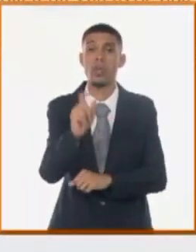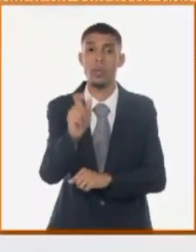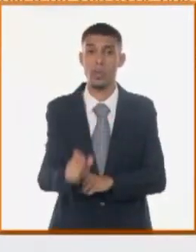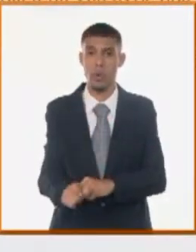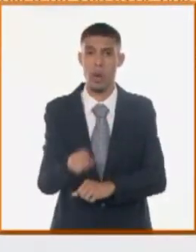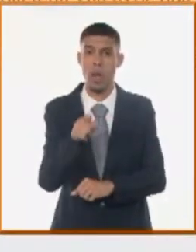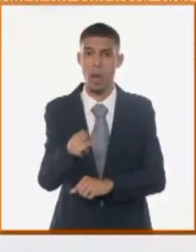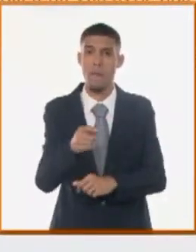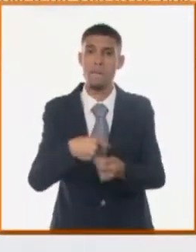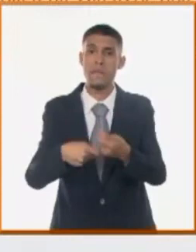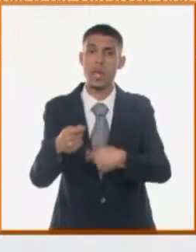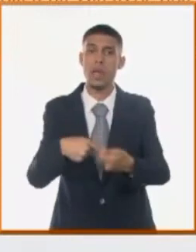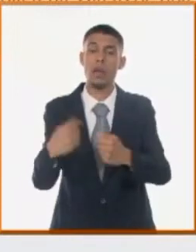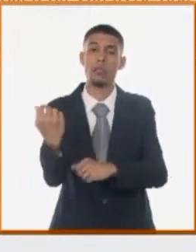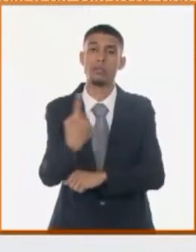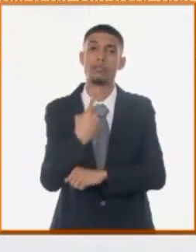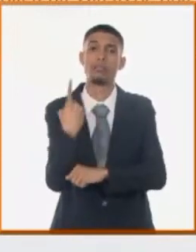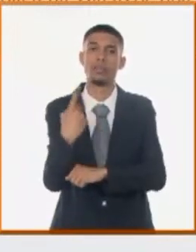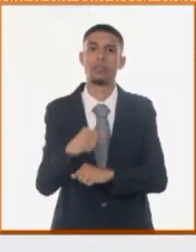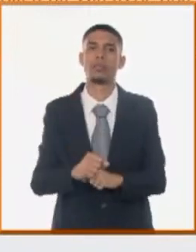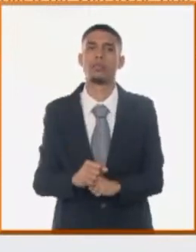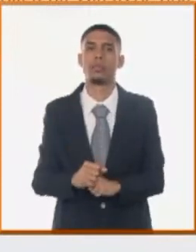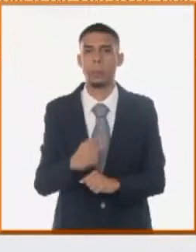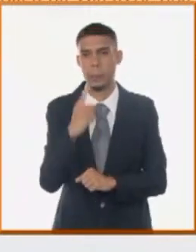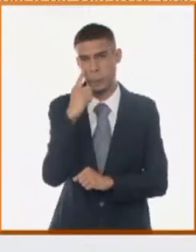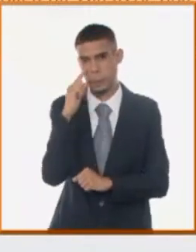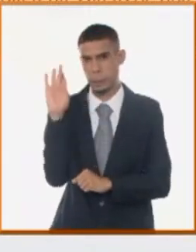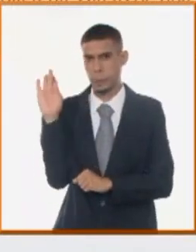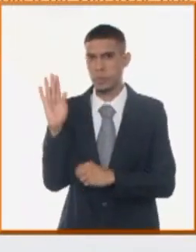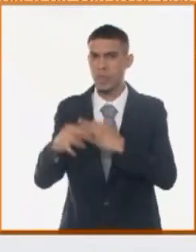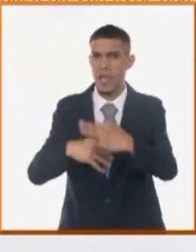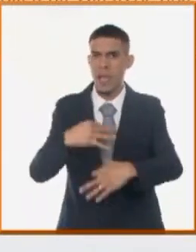nacional de un ERP enfocado a la